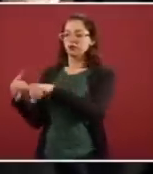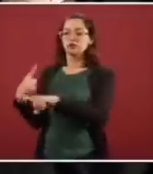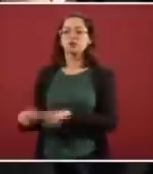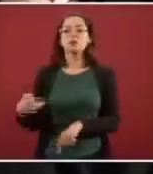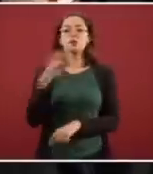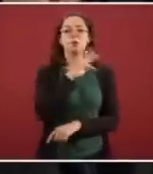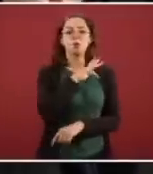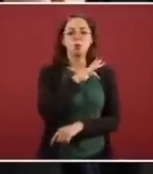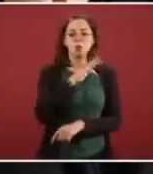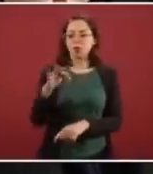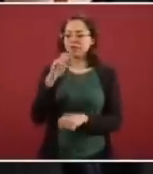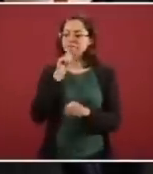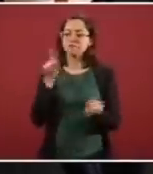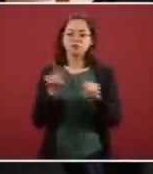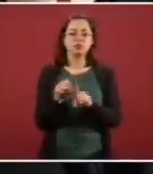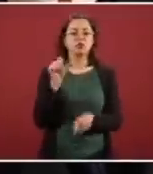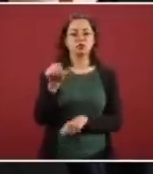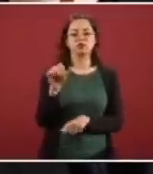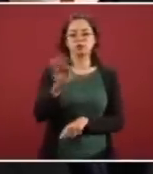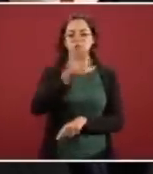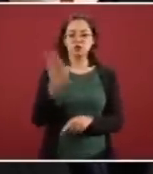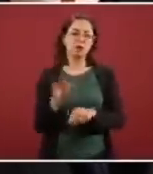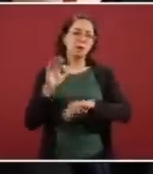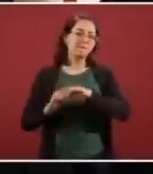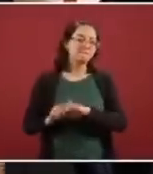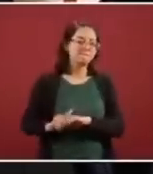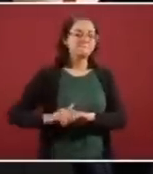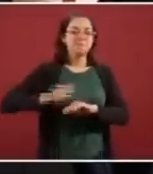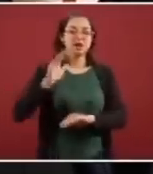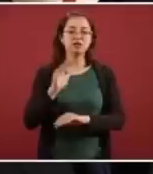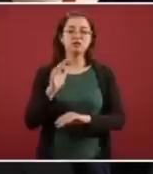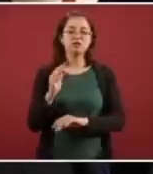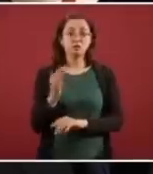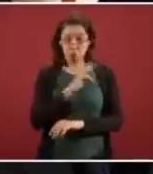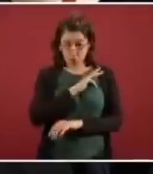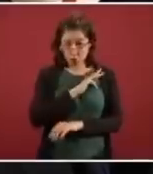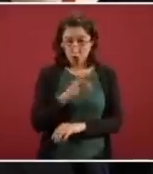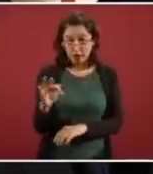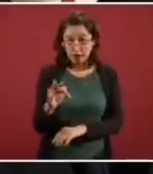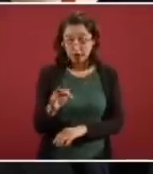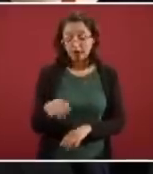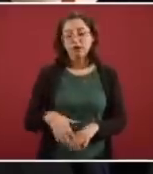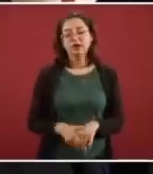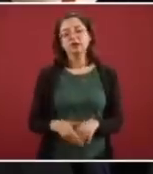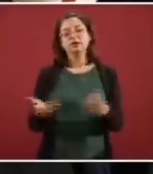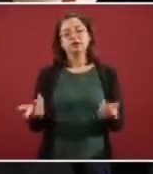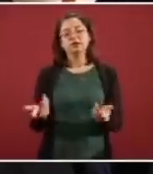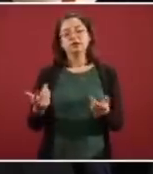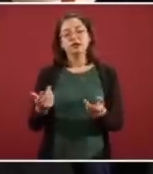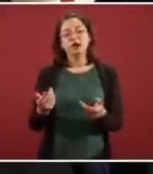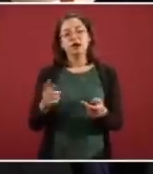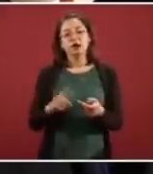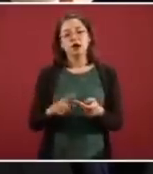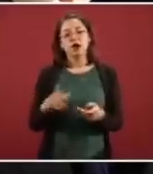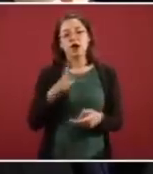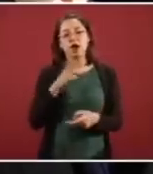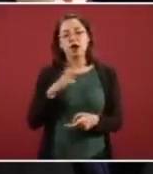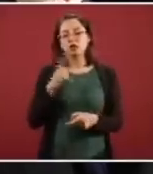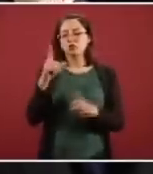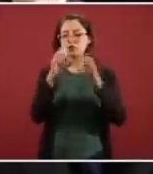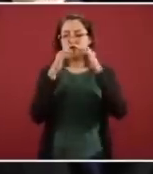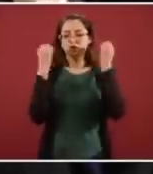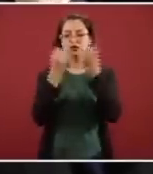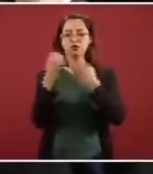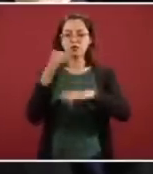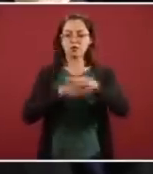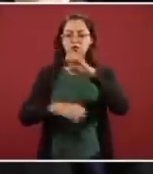mínimo del mismo monto de 16% que se dio en este año o incluso más. En ese sentido, en un tema parecido, hay una organización de empresas